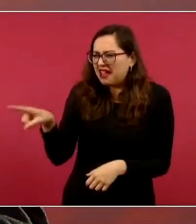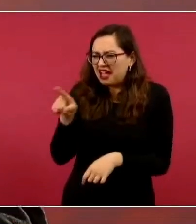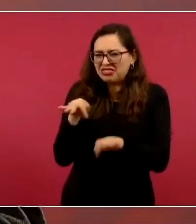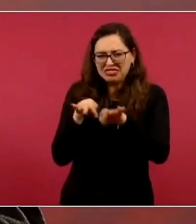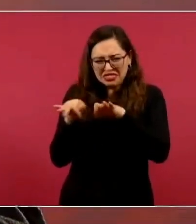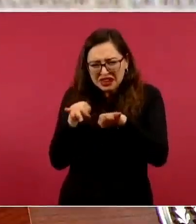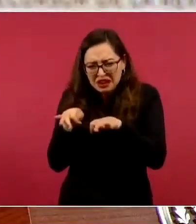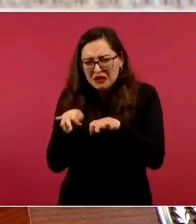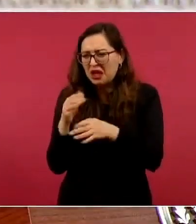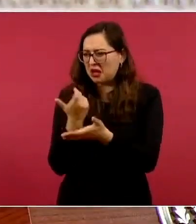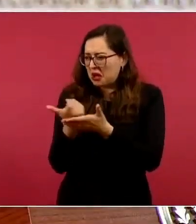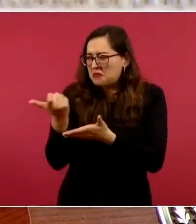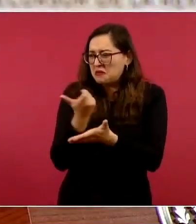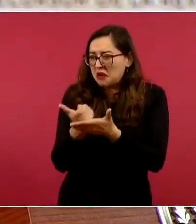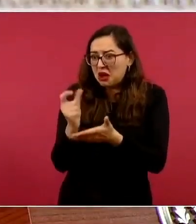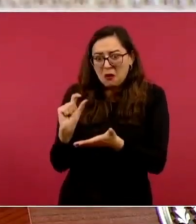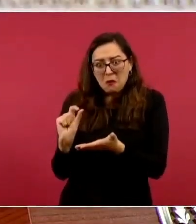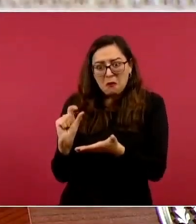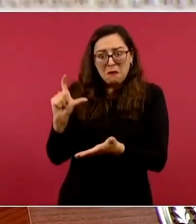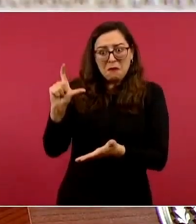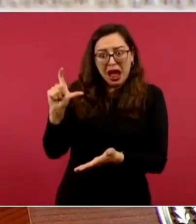Si estaba re bien